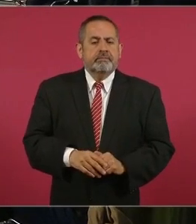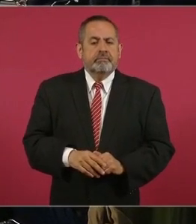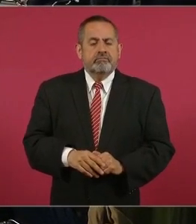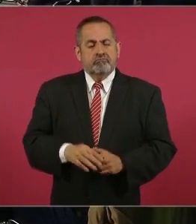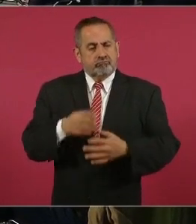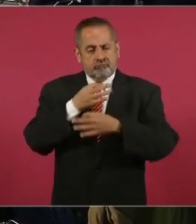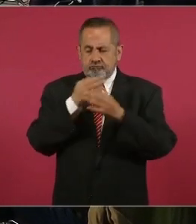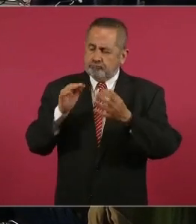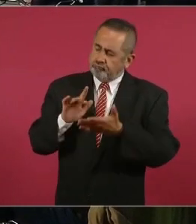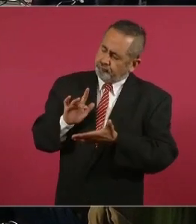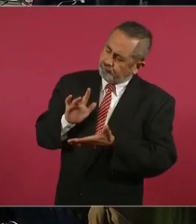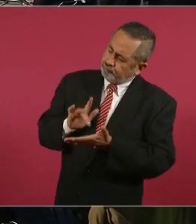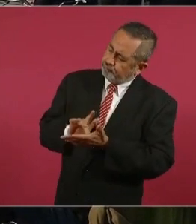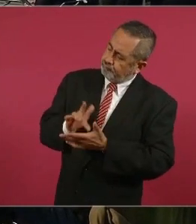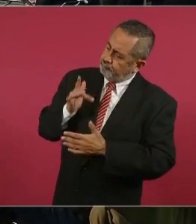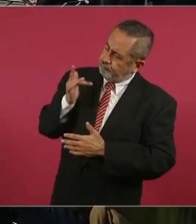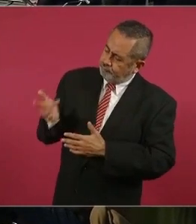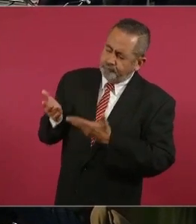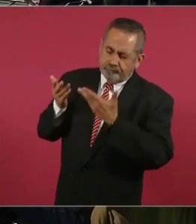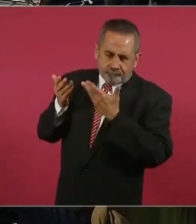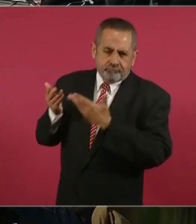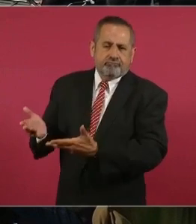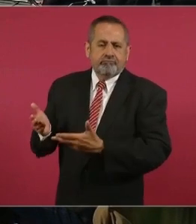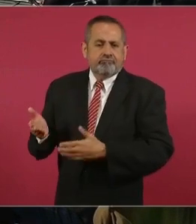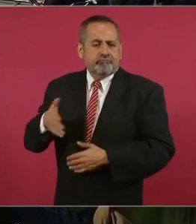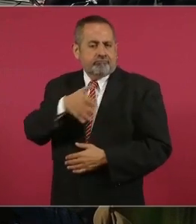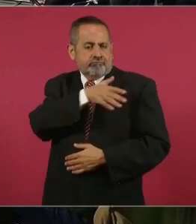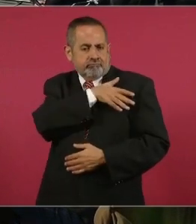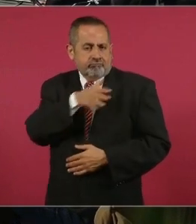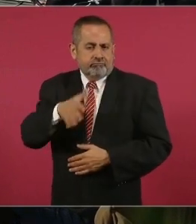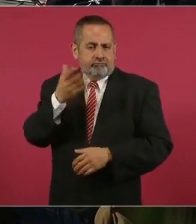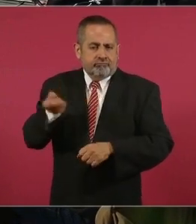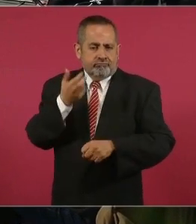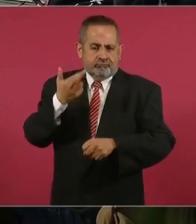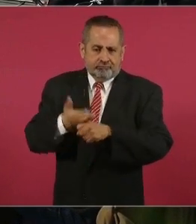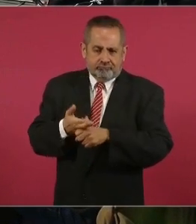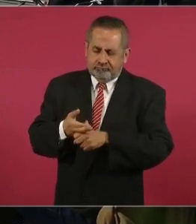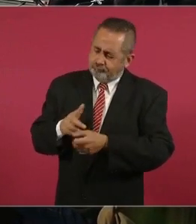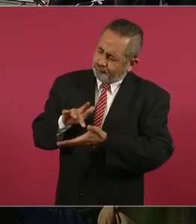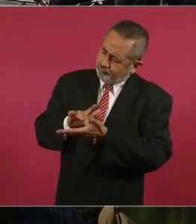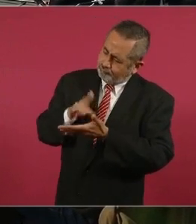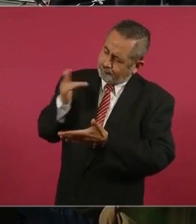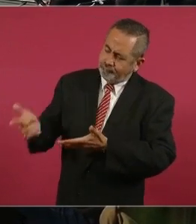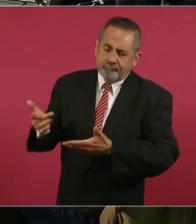hacerle un agradecimiento al general secretario